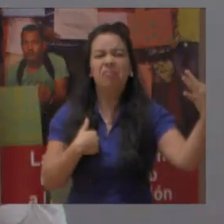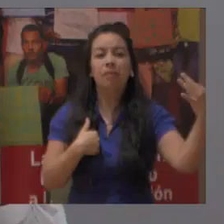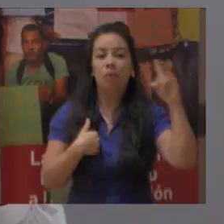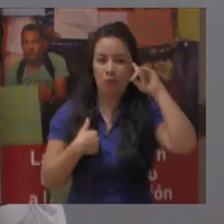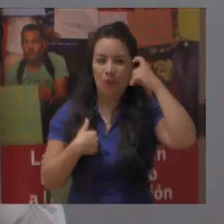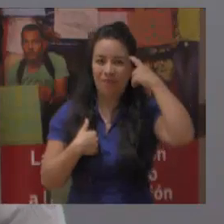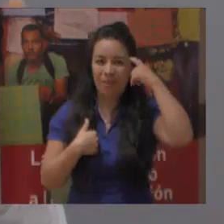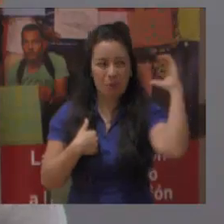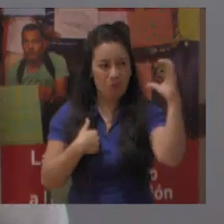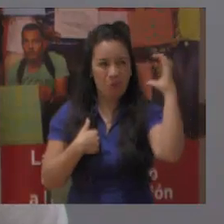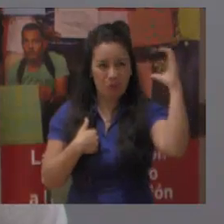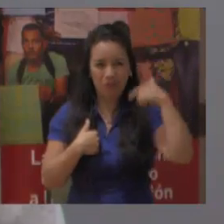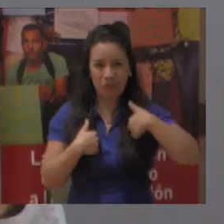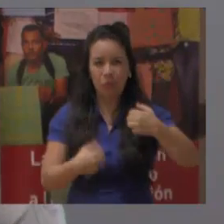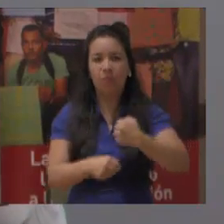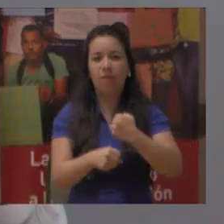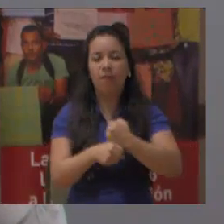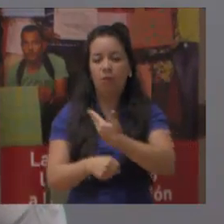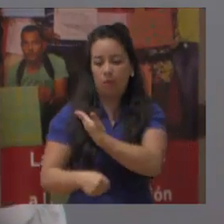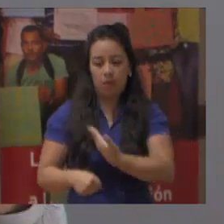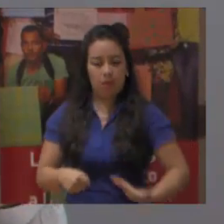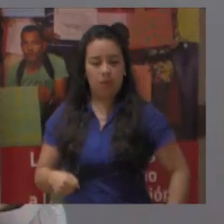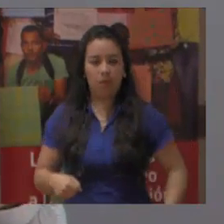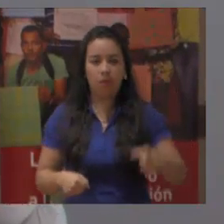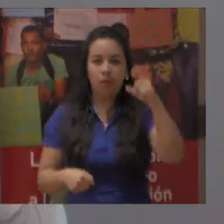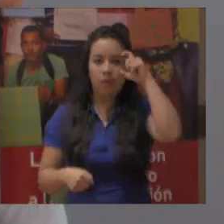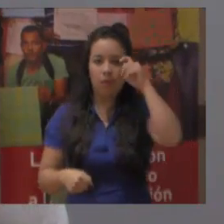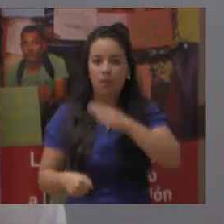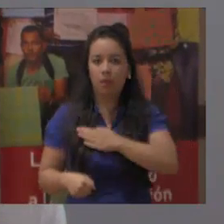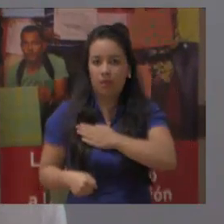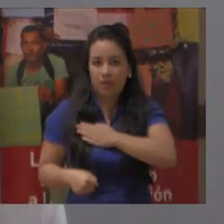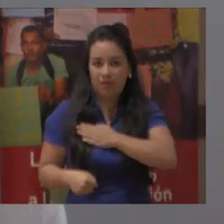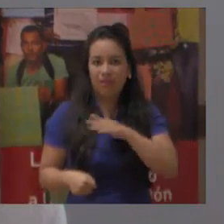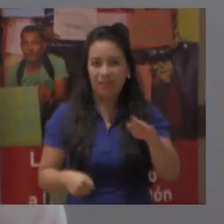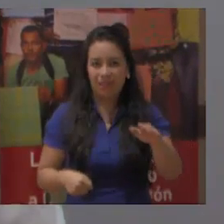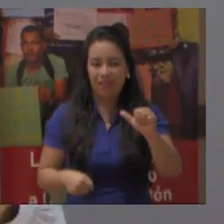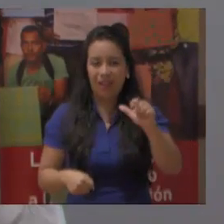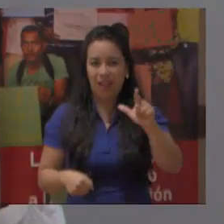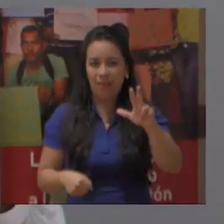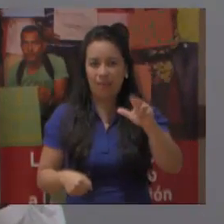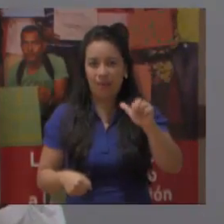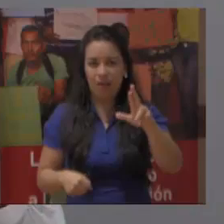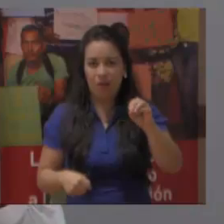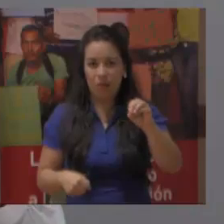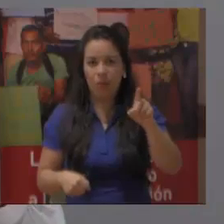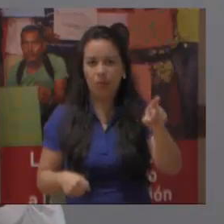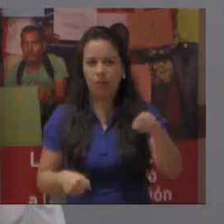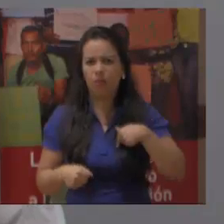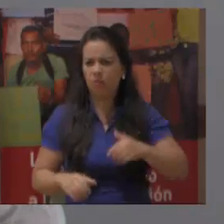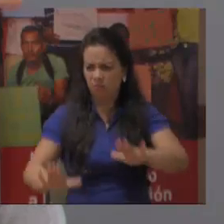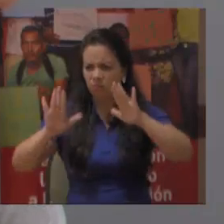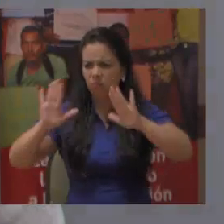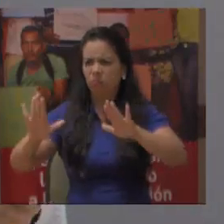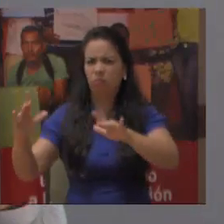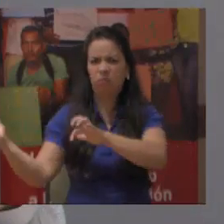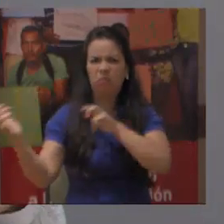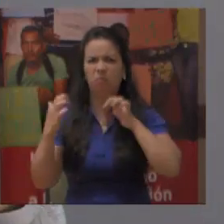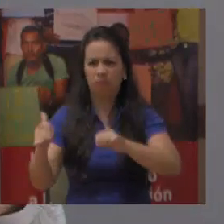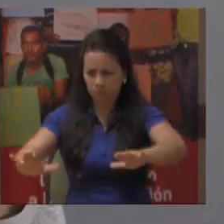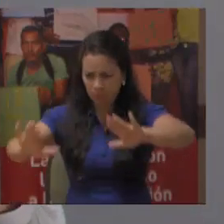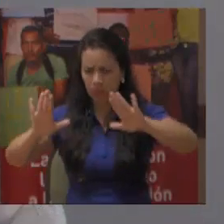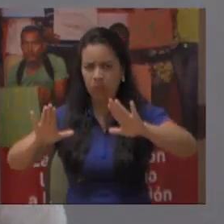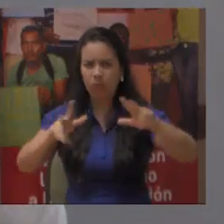Colombia durante la presidencia de Álvaro Uribe, cuando le pusimos el pecho al terrorismo como